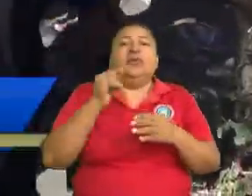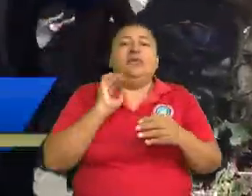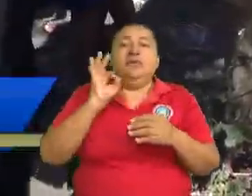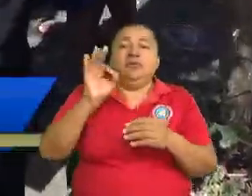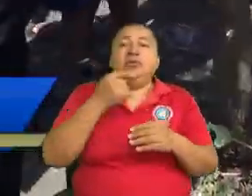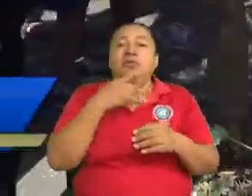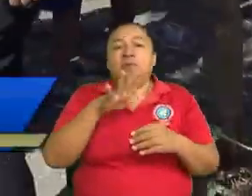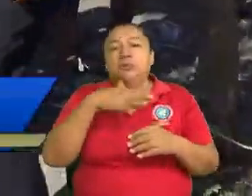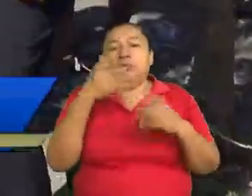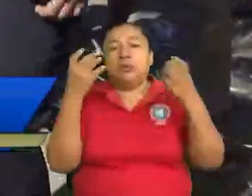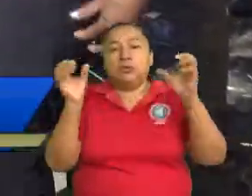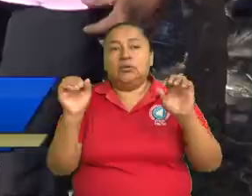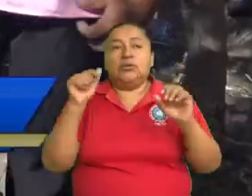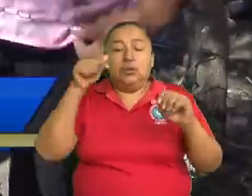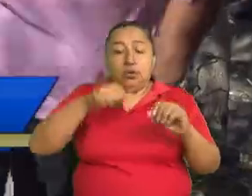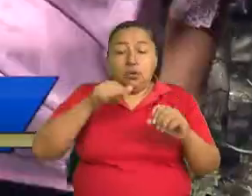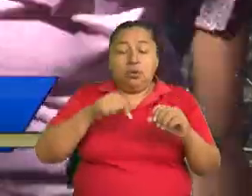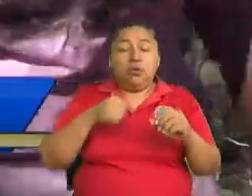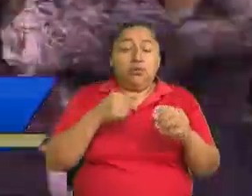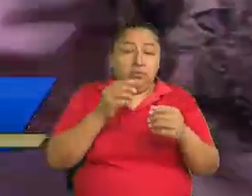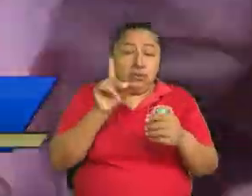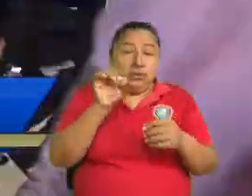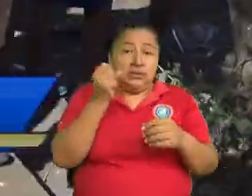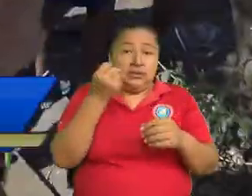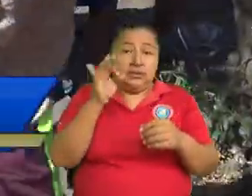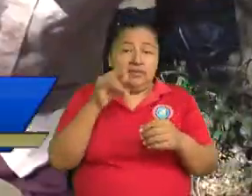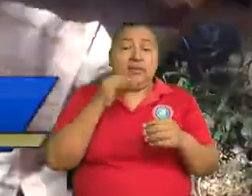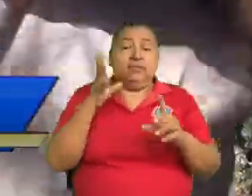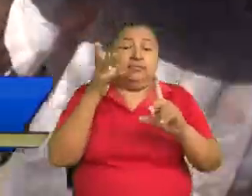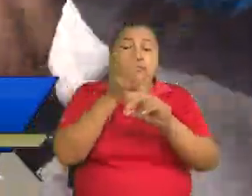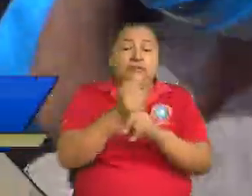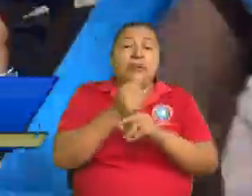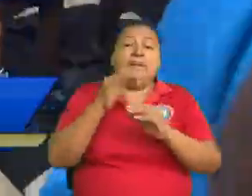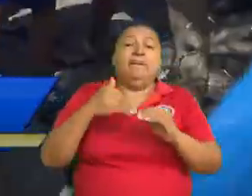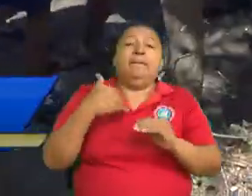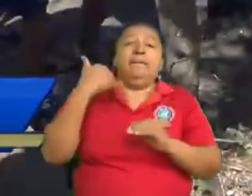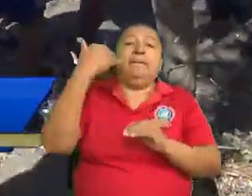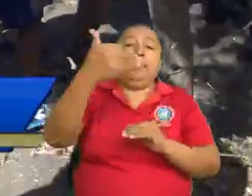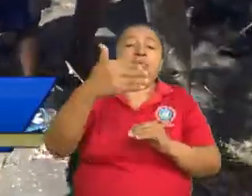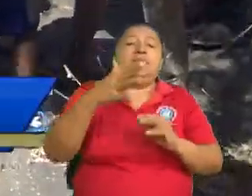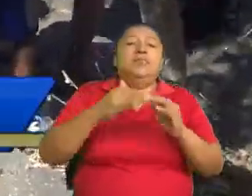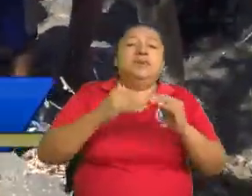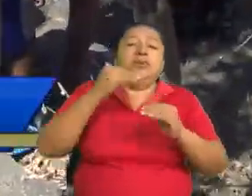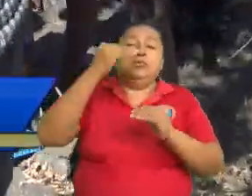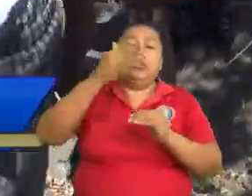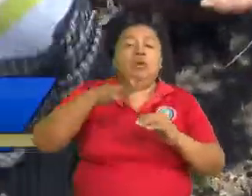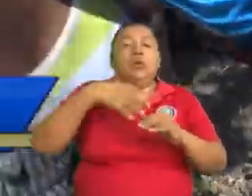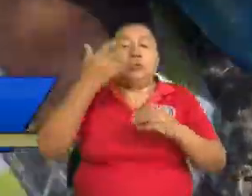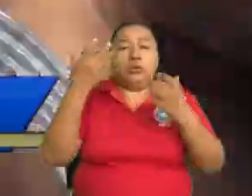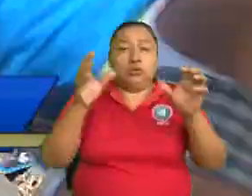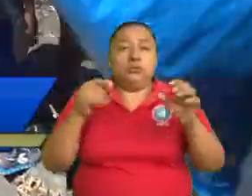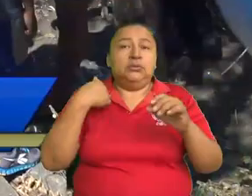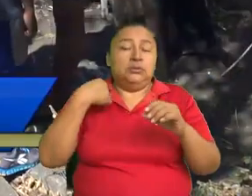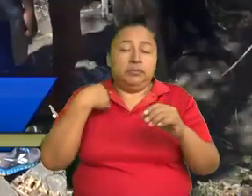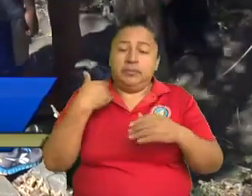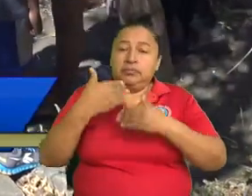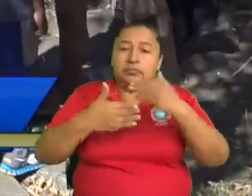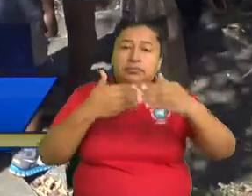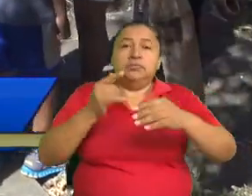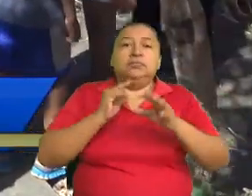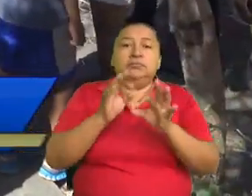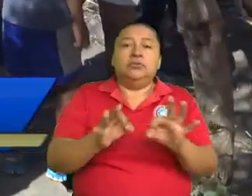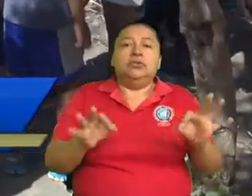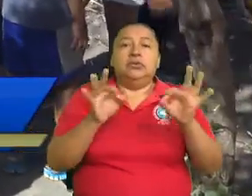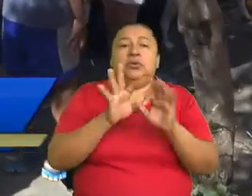ese es otro aspecto. Lo que hoy es un desafío, mañana es una conquista, pero también es el peldaño para otro. Ese es el punto de nosotros.